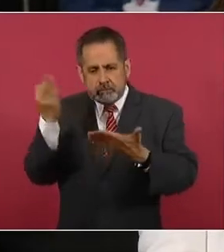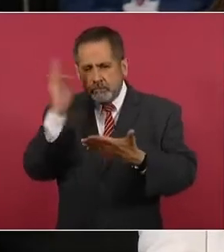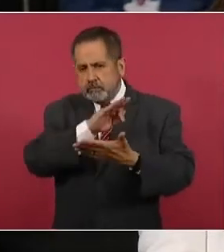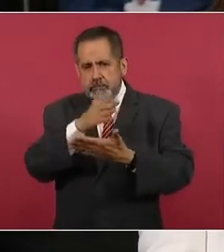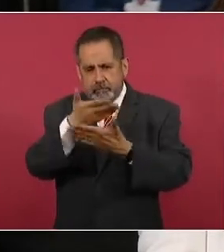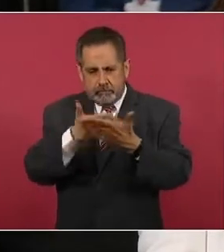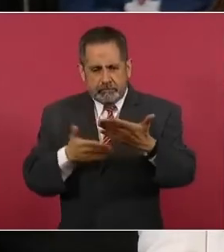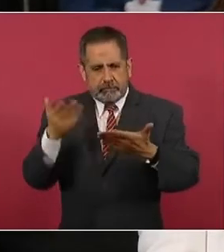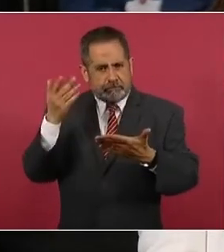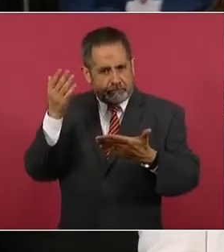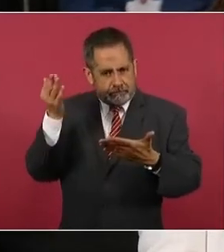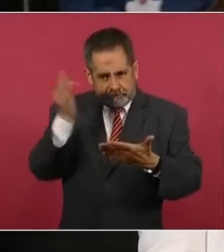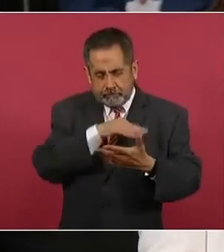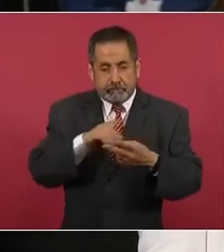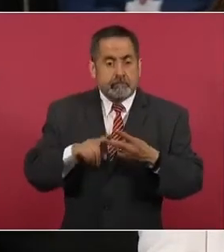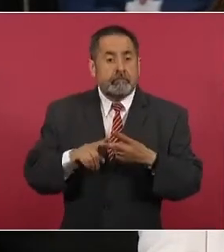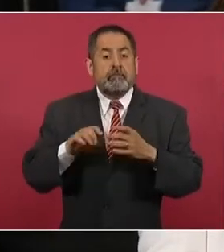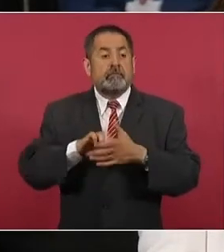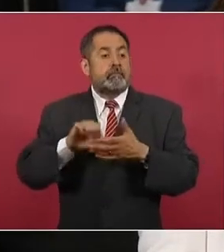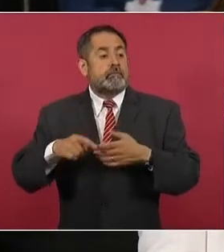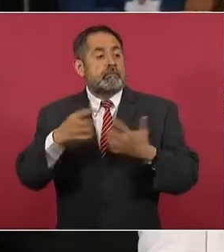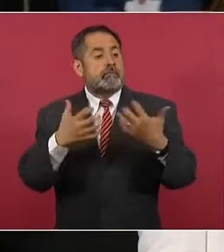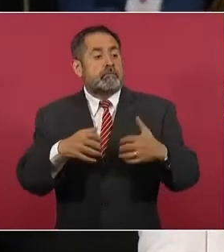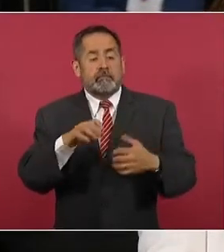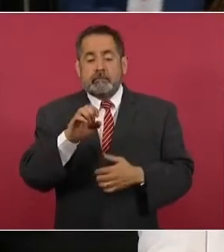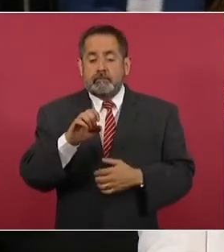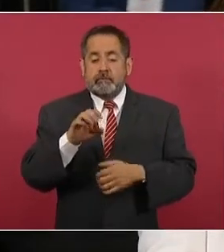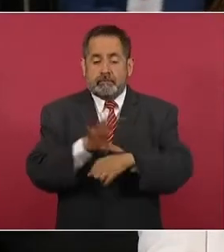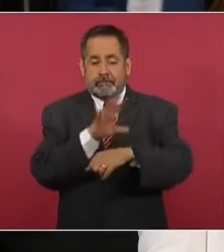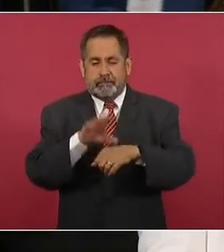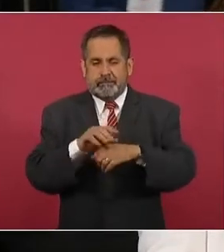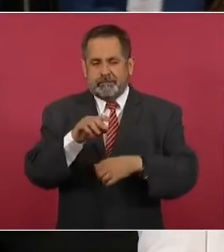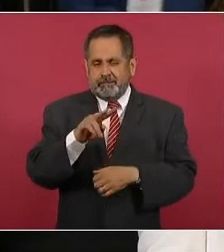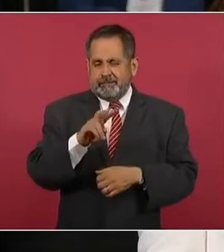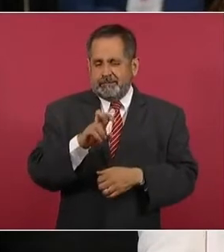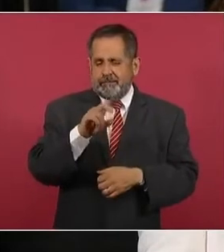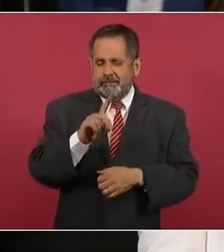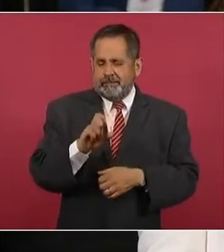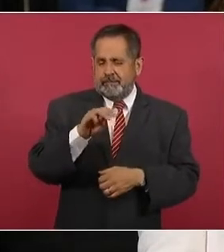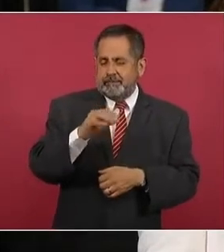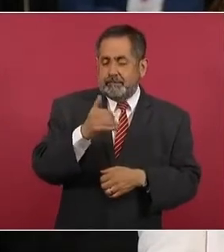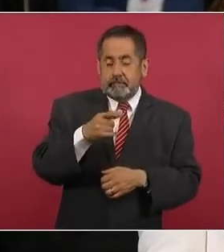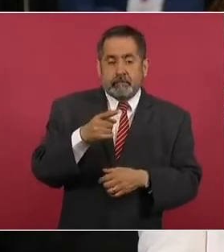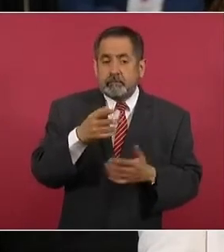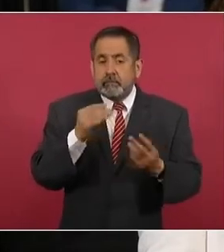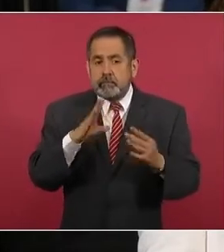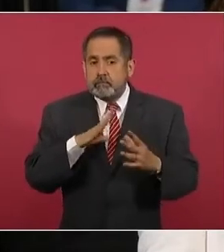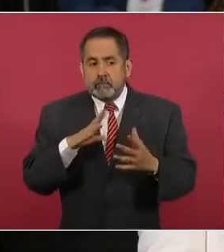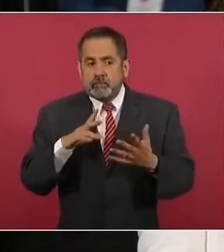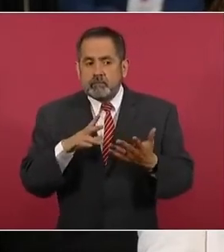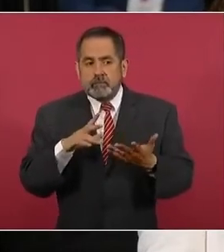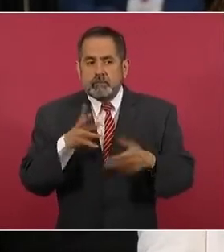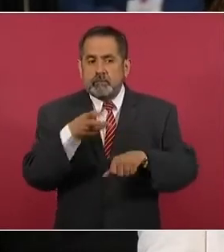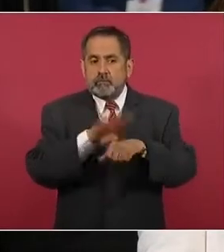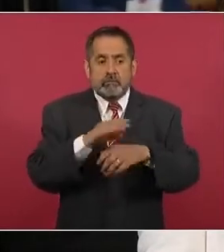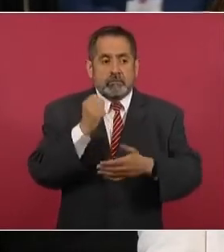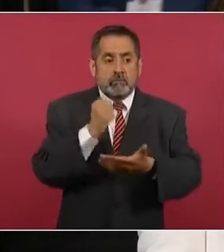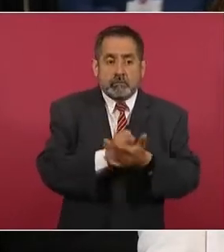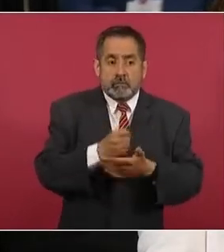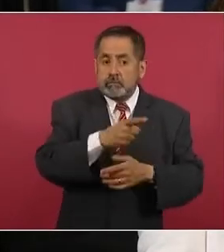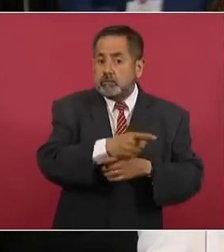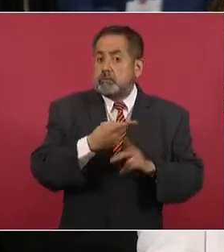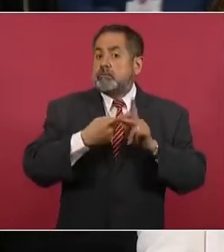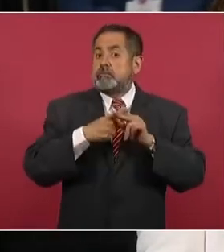Energía Verde Mayer no cuenta con ningún permiso de infraestructura hidráulica, ya estaba dinamitando para hacer una